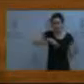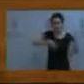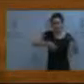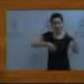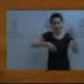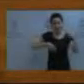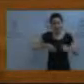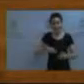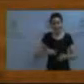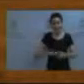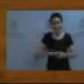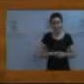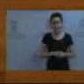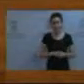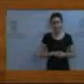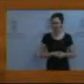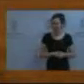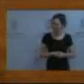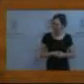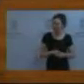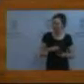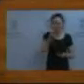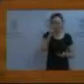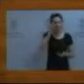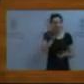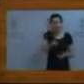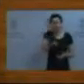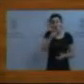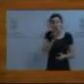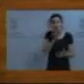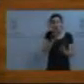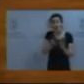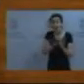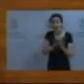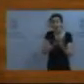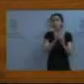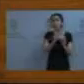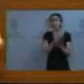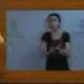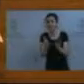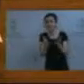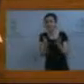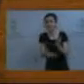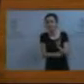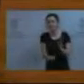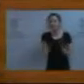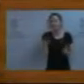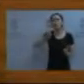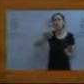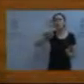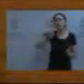indicación terapéutica. No es porque se trate de una droga ilegal o legal o no. La morfina,